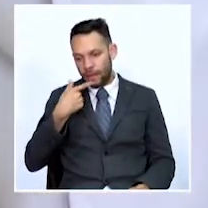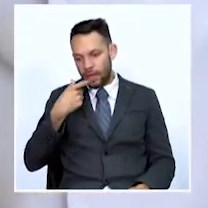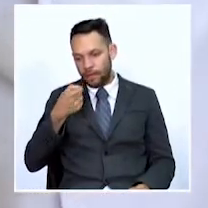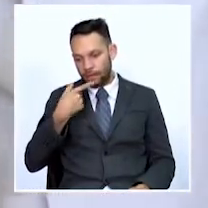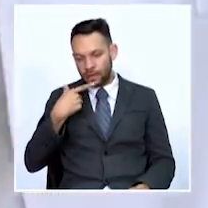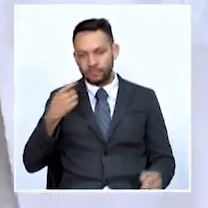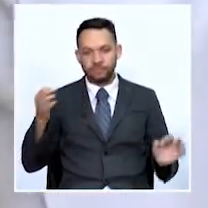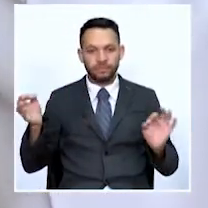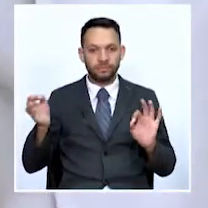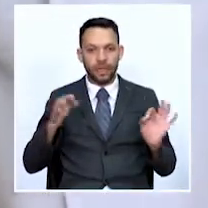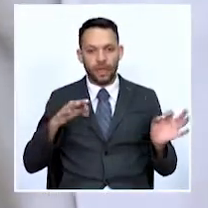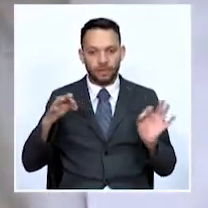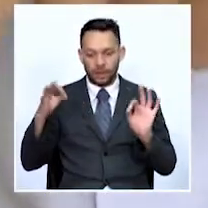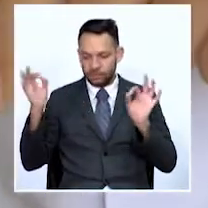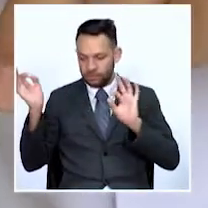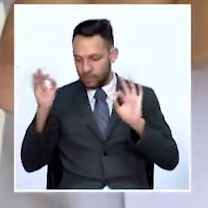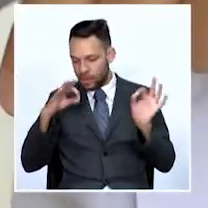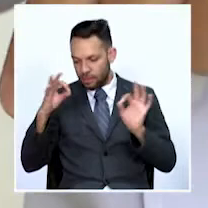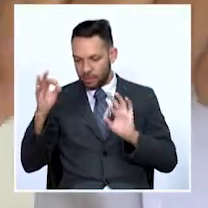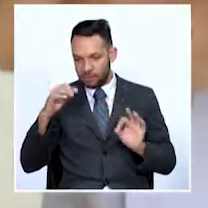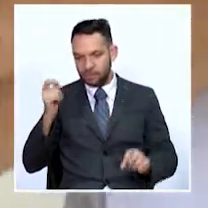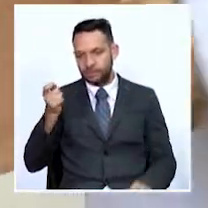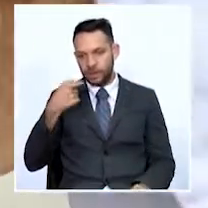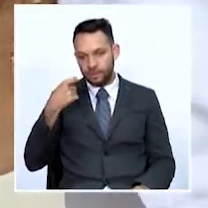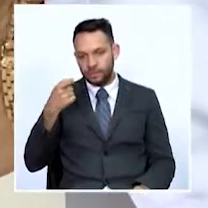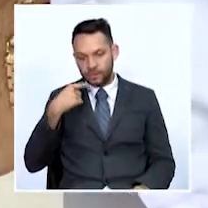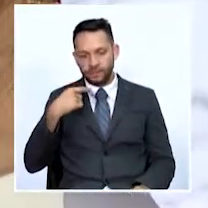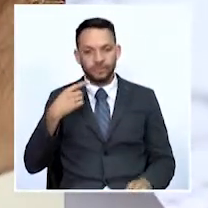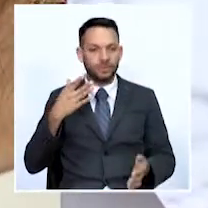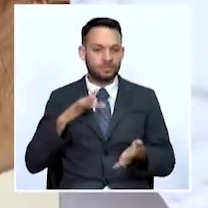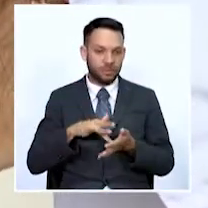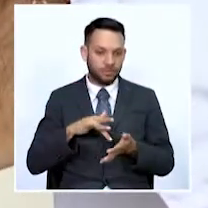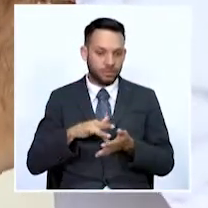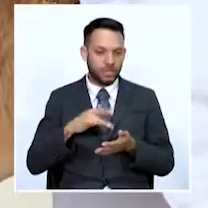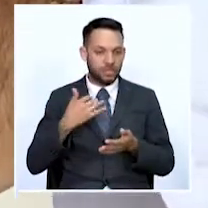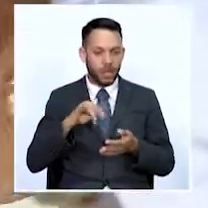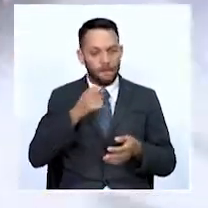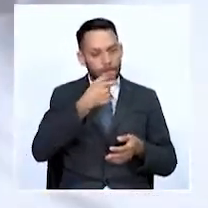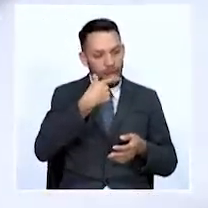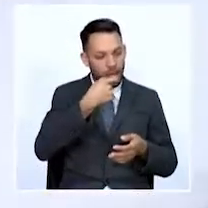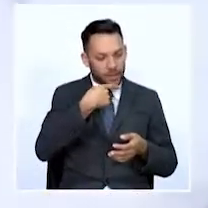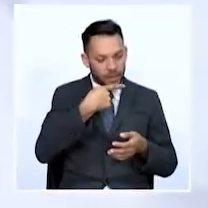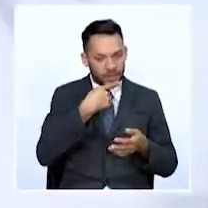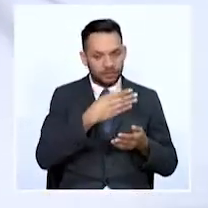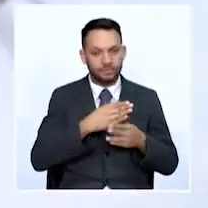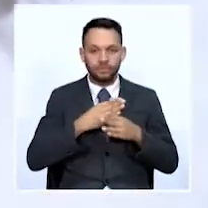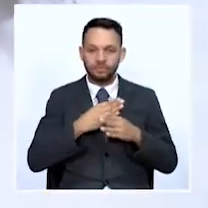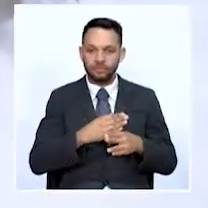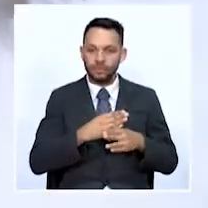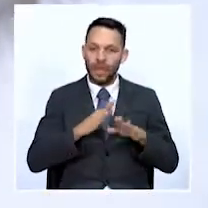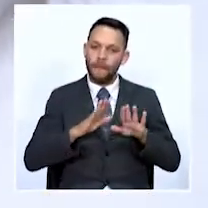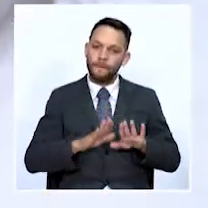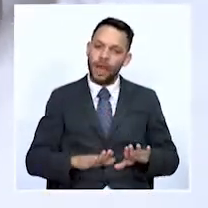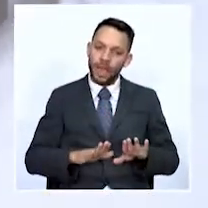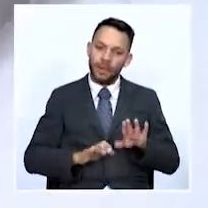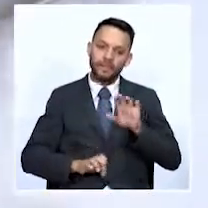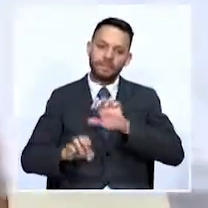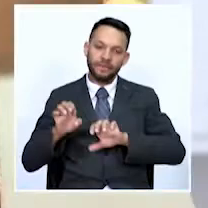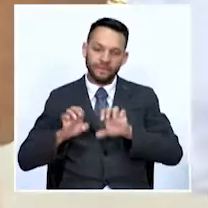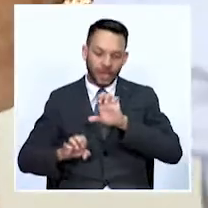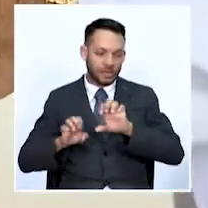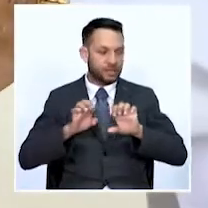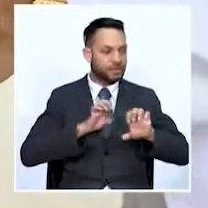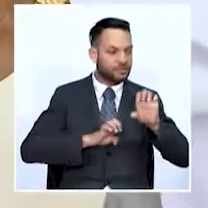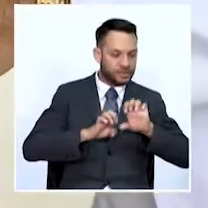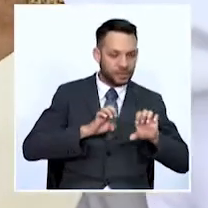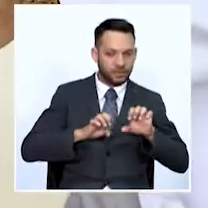prednisolona es un medicamento inmunosupresor. Entonces ella se toma la tabletica para frenar el sistema inmunológico para